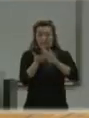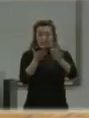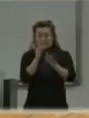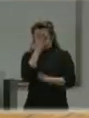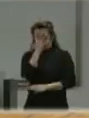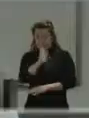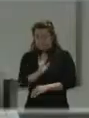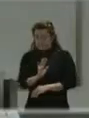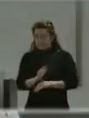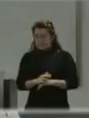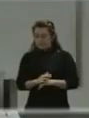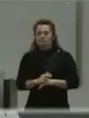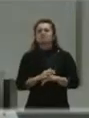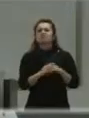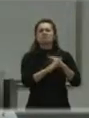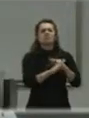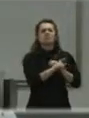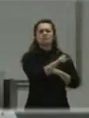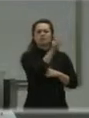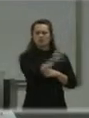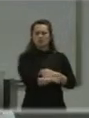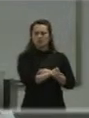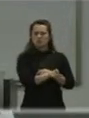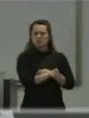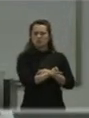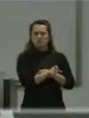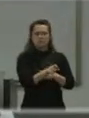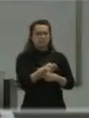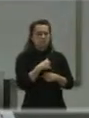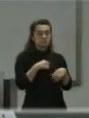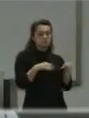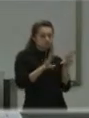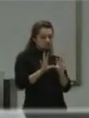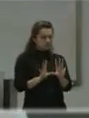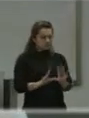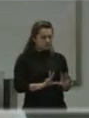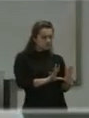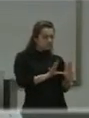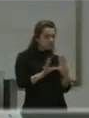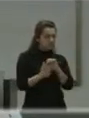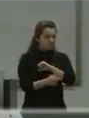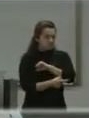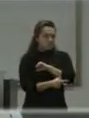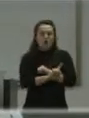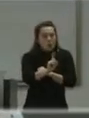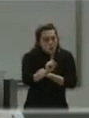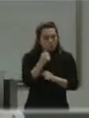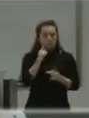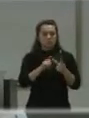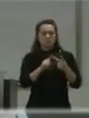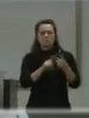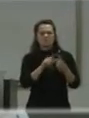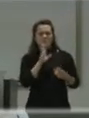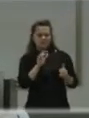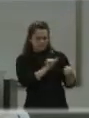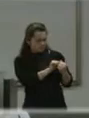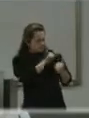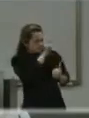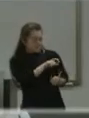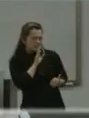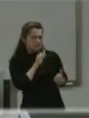no Entonces es como una persona provocativa sabe con quién anda y